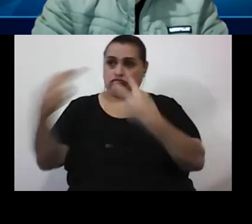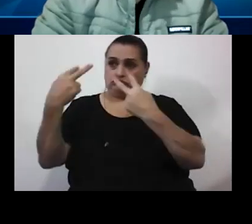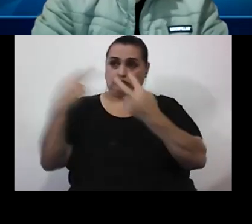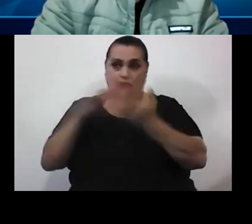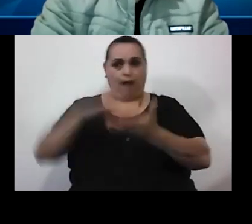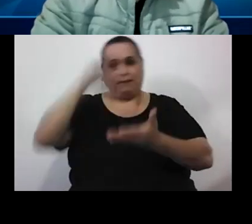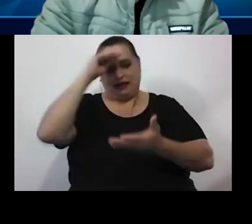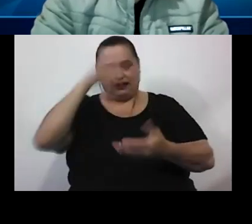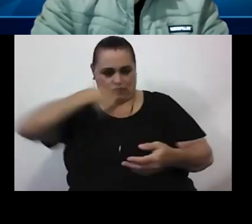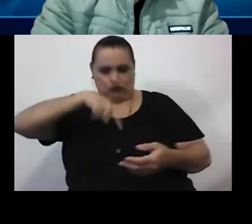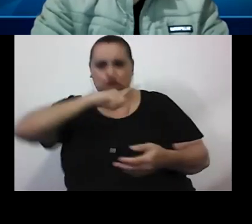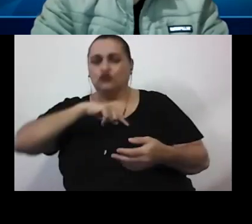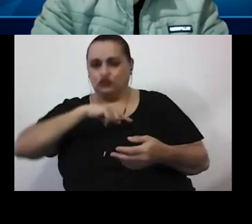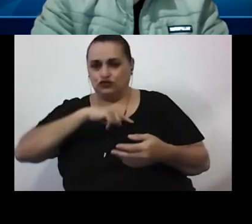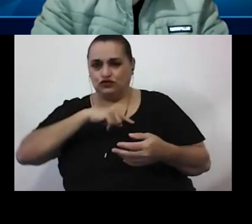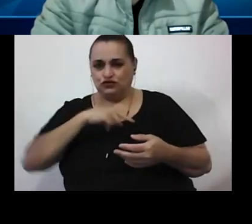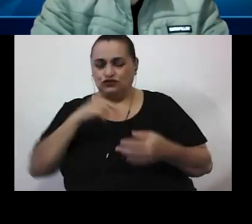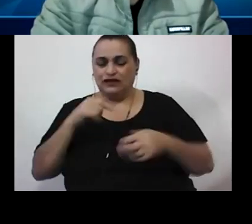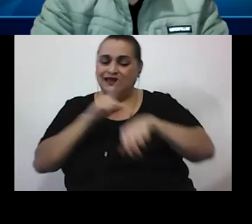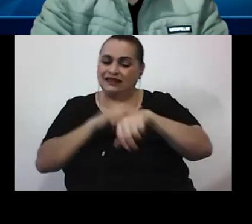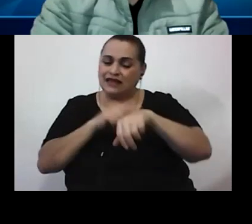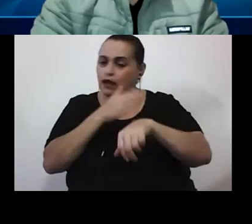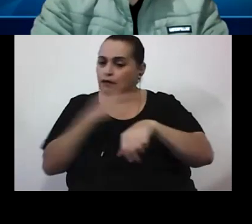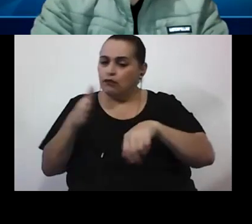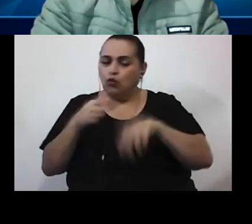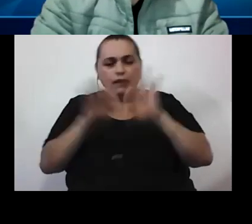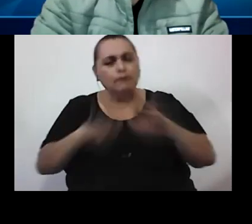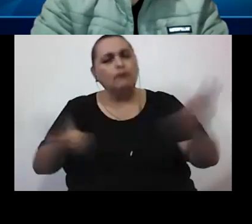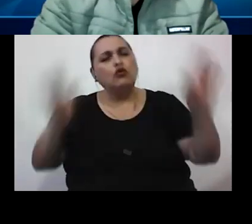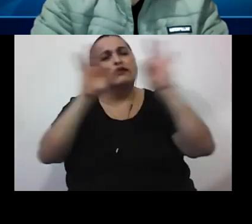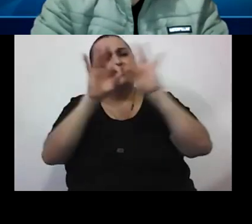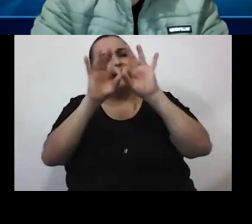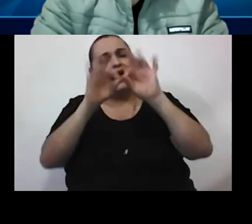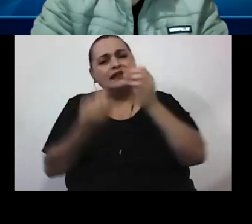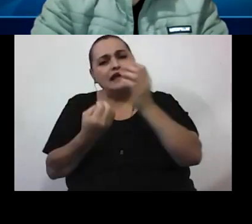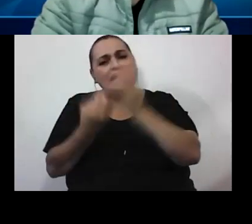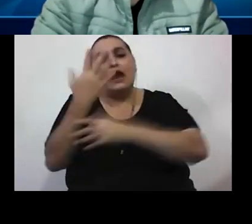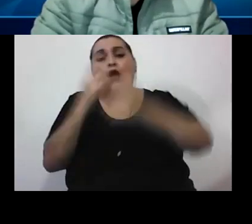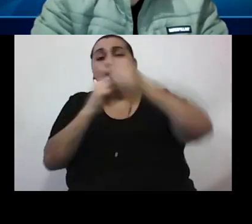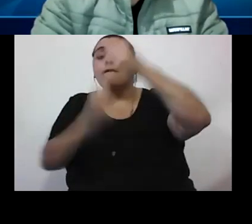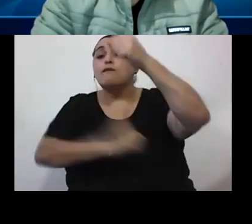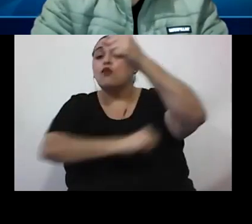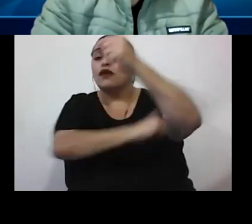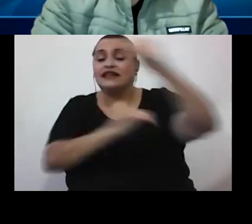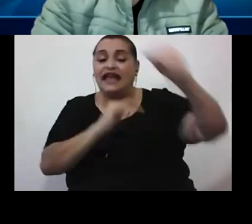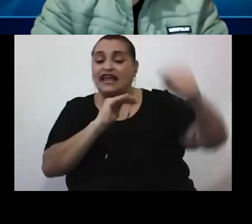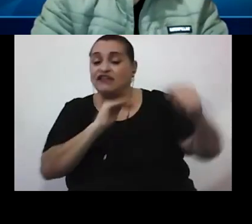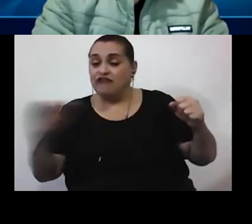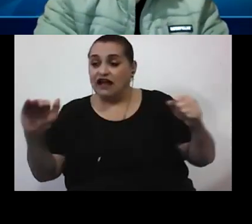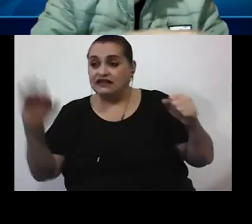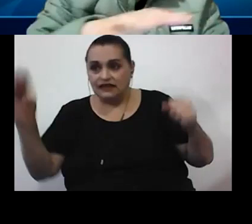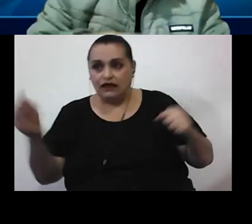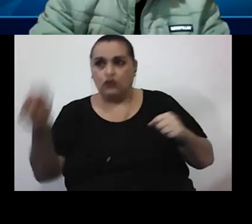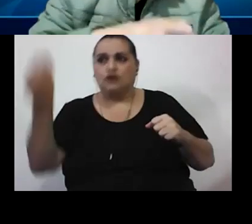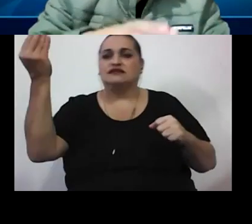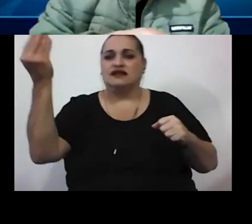nosotros. Es una etapa muy importante porque crea un puente entre la infancia y la adolescencia. Lo